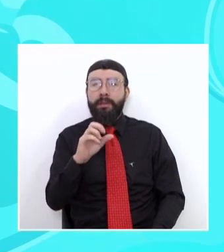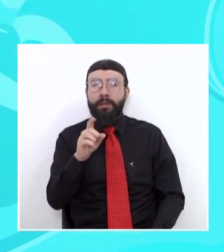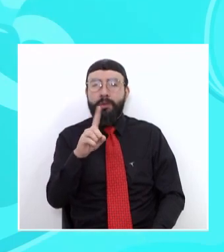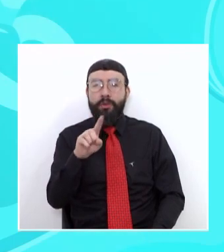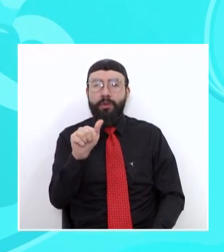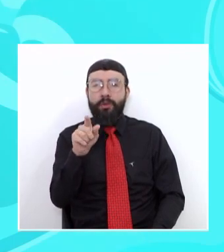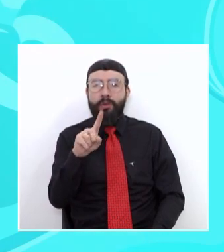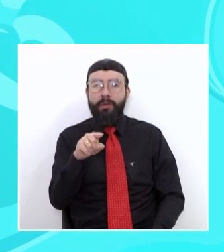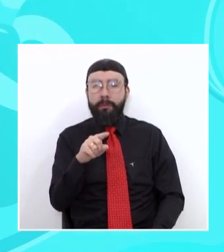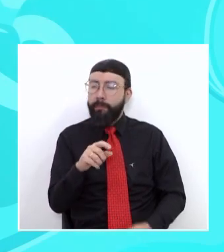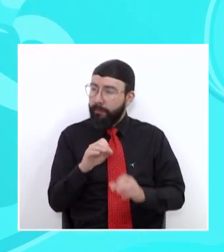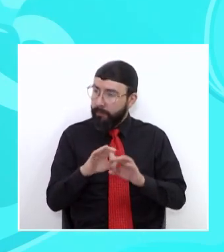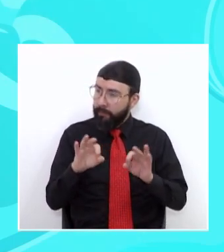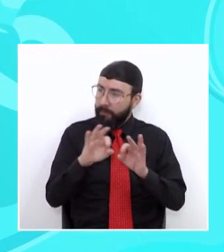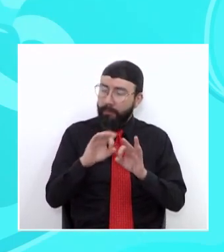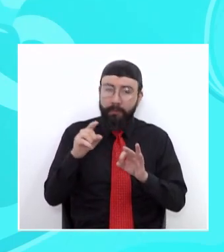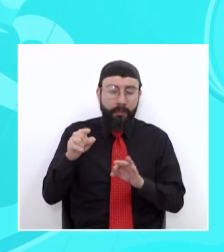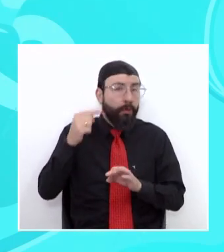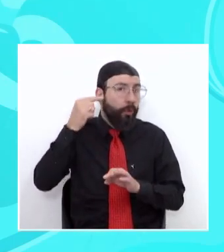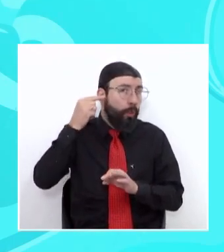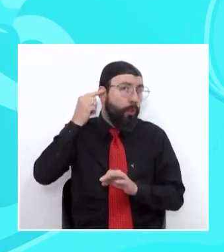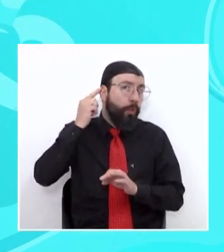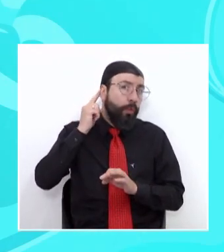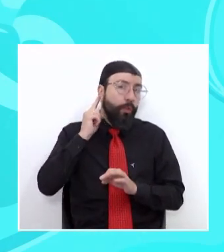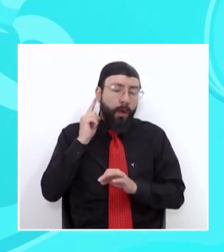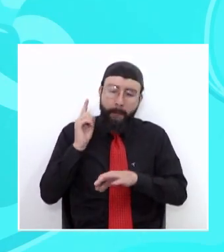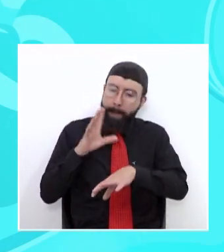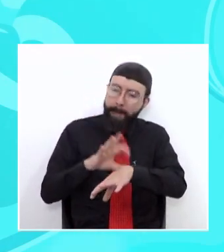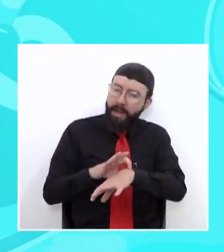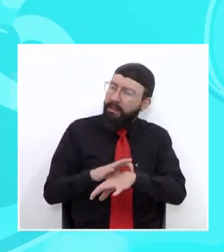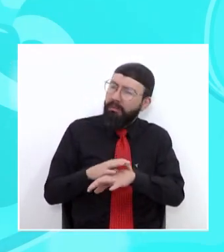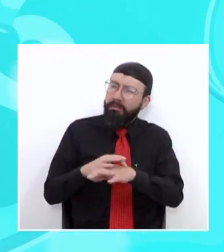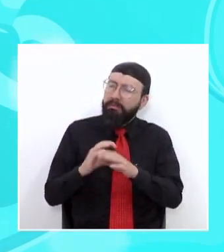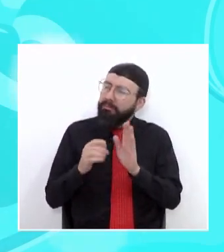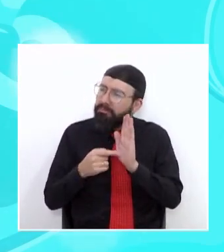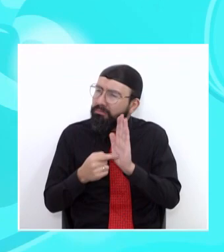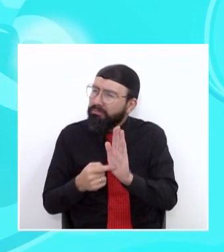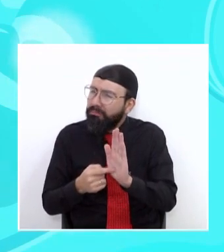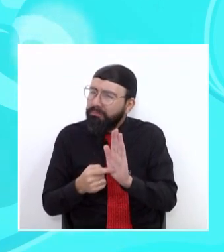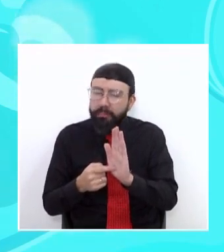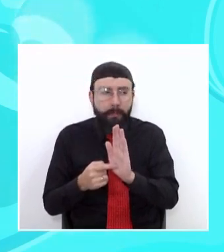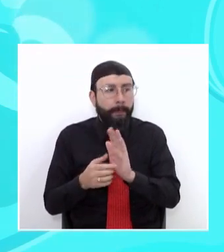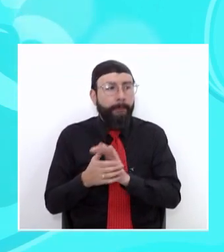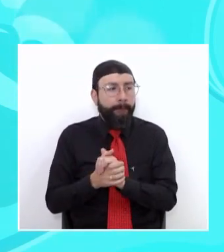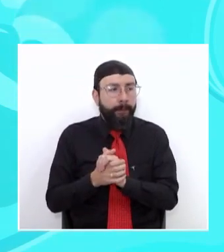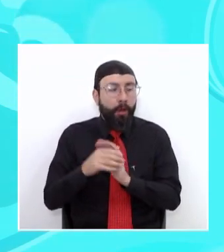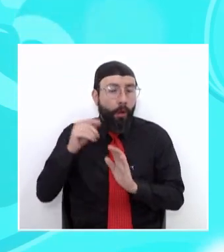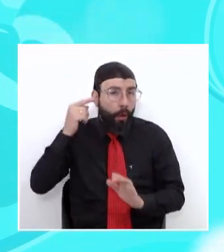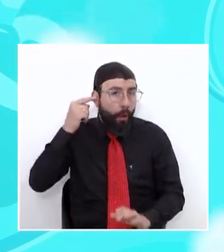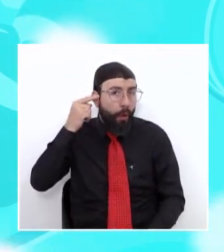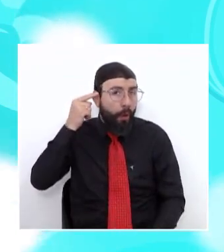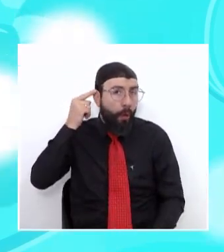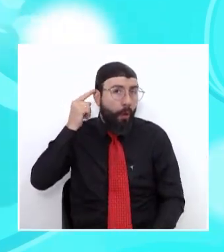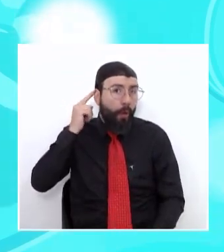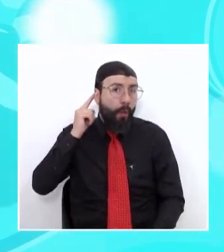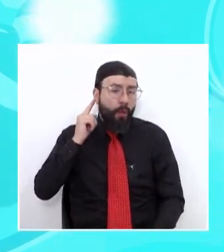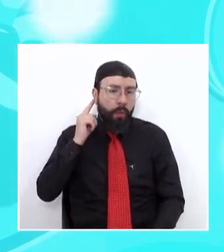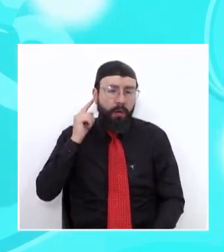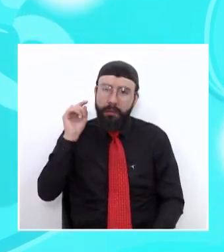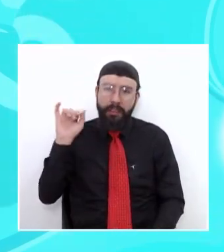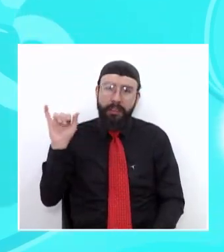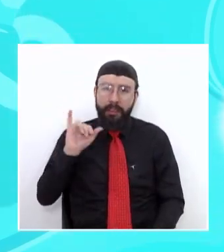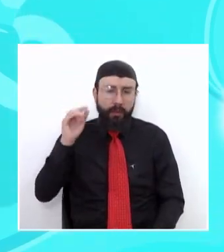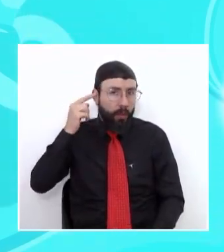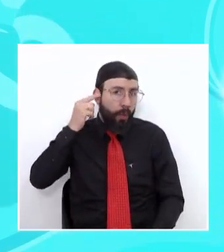parte de la auriculomedicina nos dice que en la oreja está la representación de